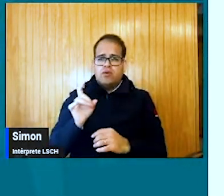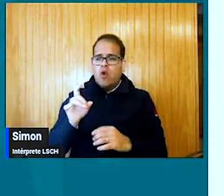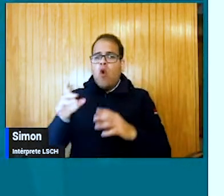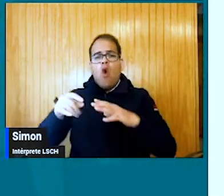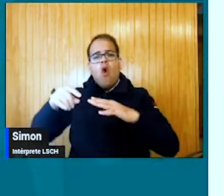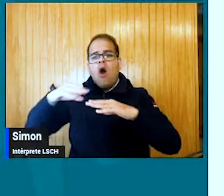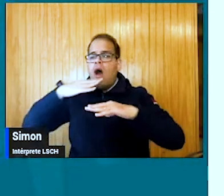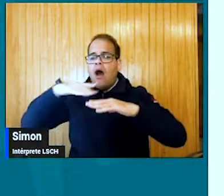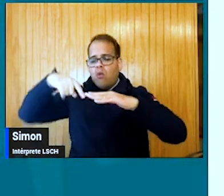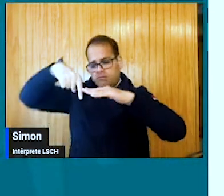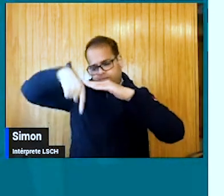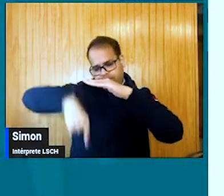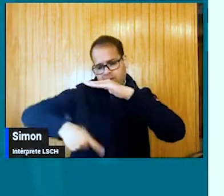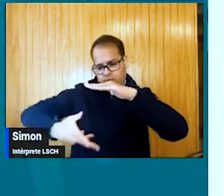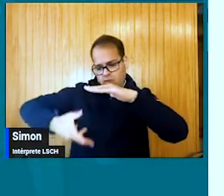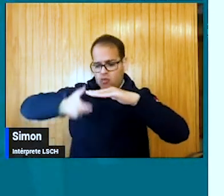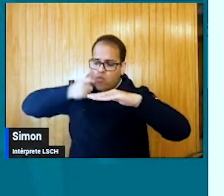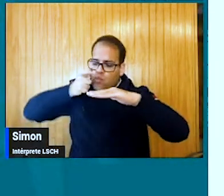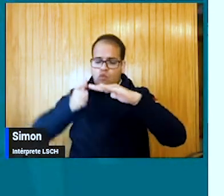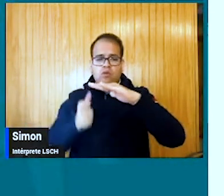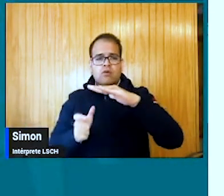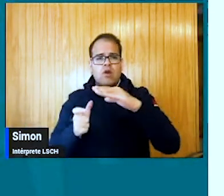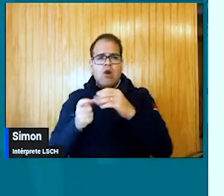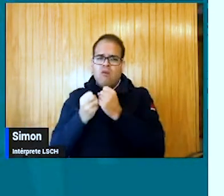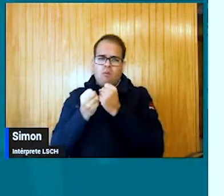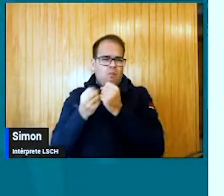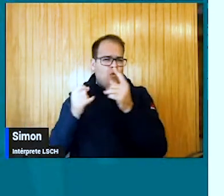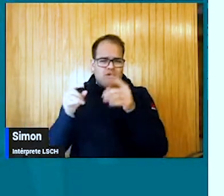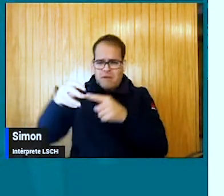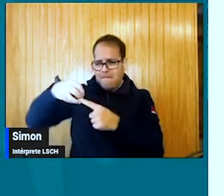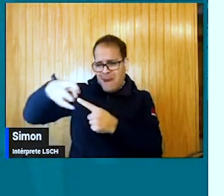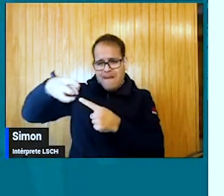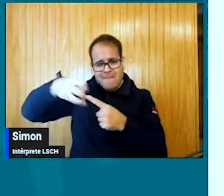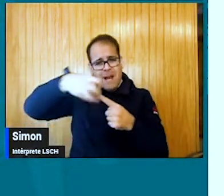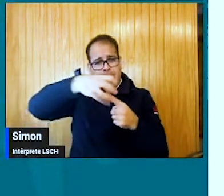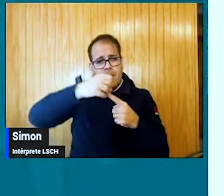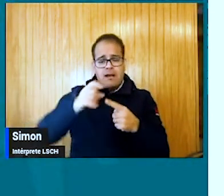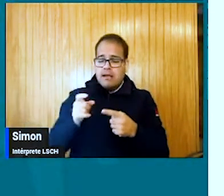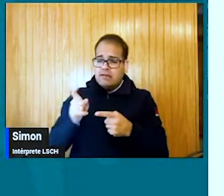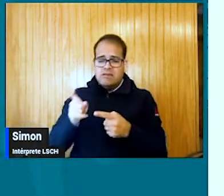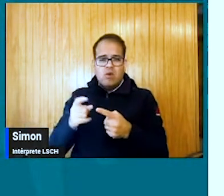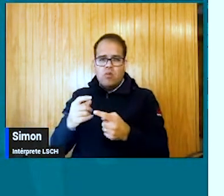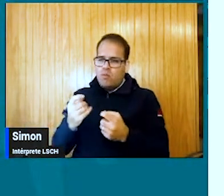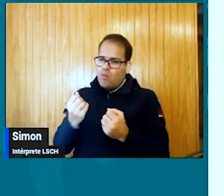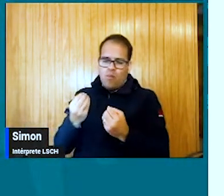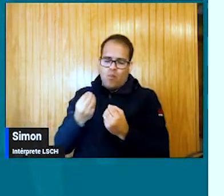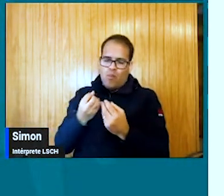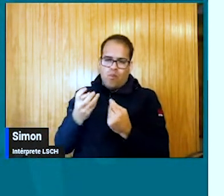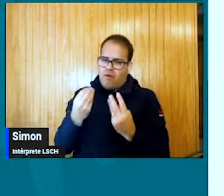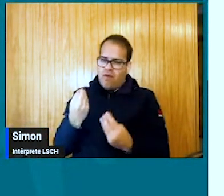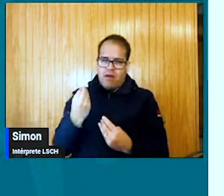todo lo que quieren. O sea, no sé si todo, pero harto. Las máquinas bien entretenidas.